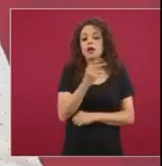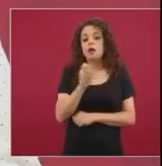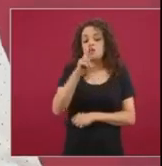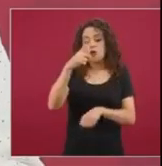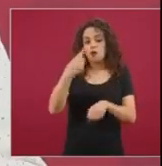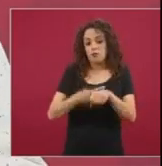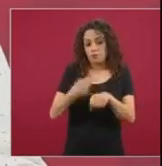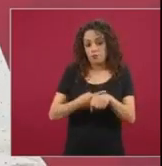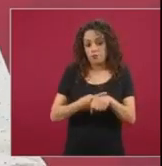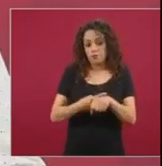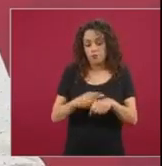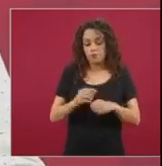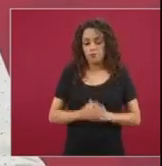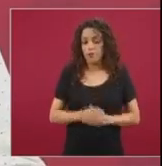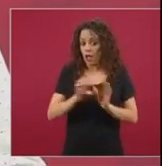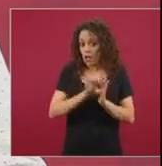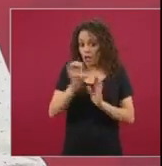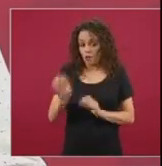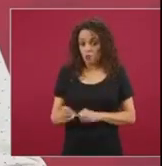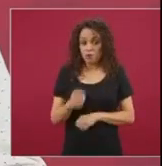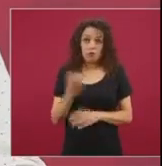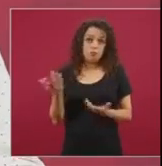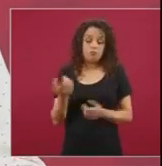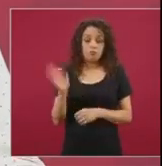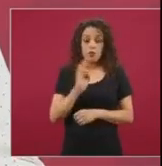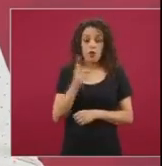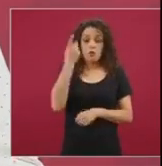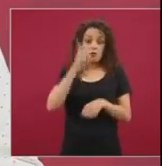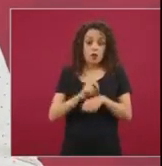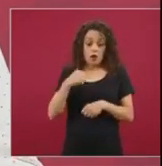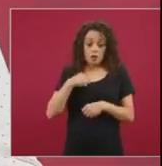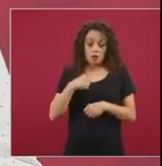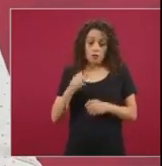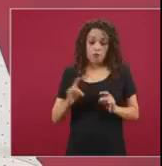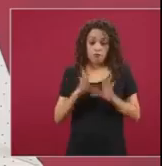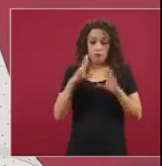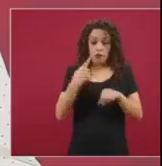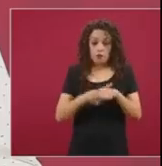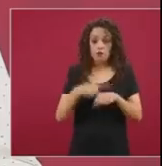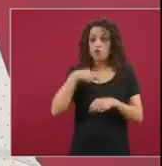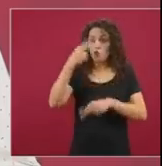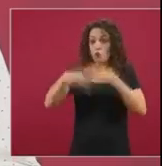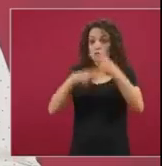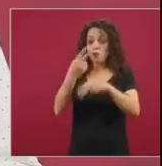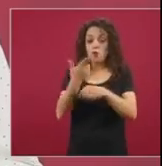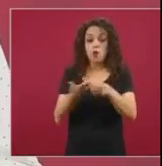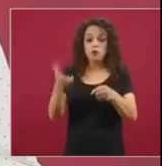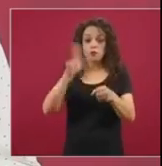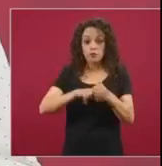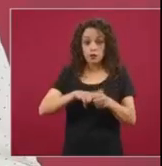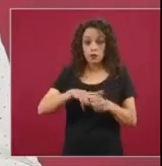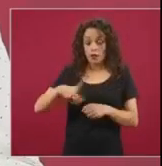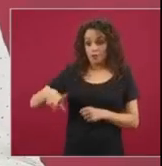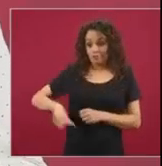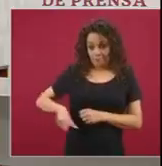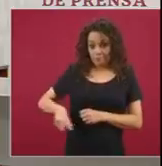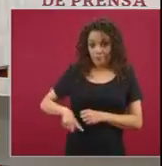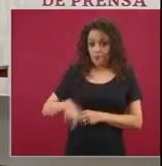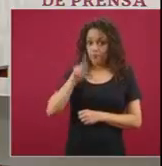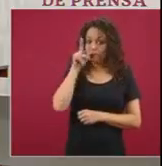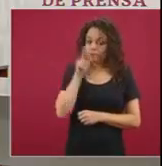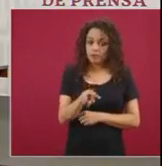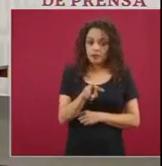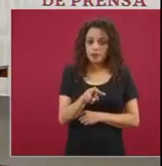me enfermo y llego a un hospital público, no me cansaré de agradecerle a